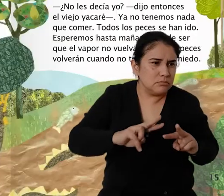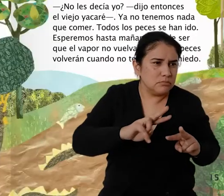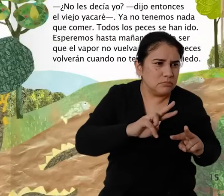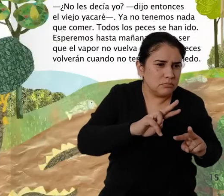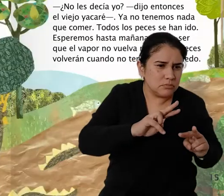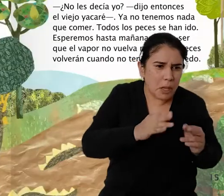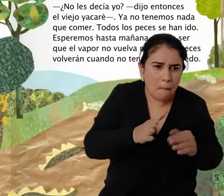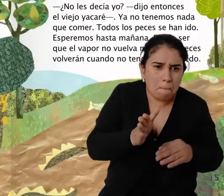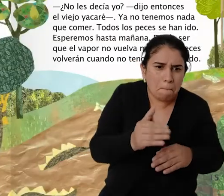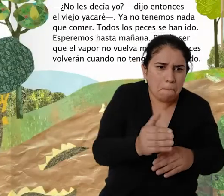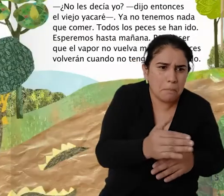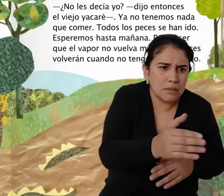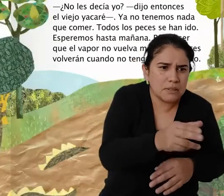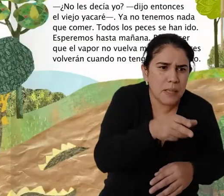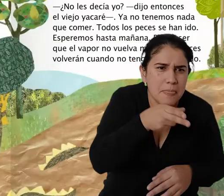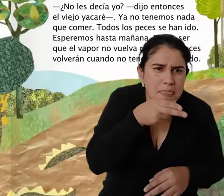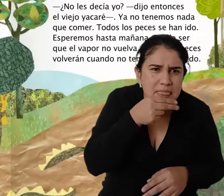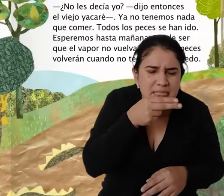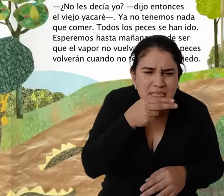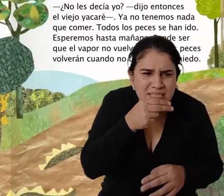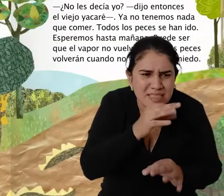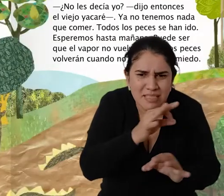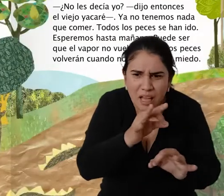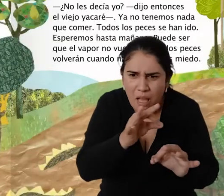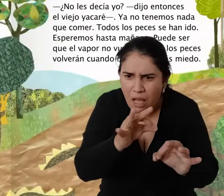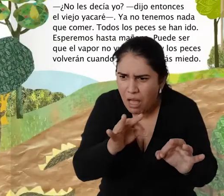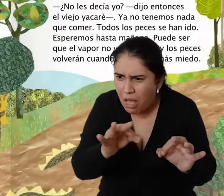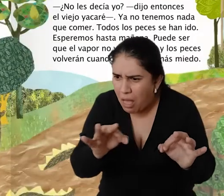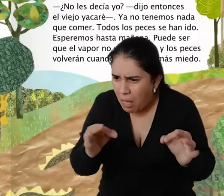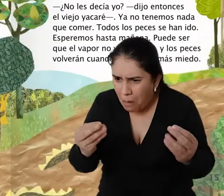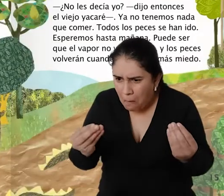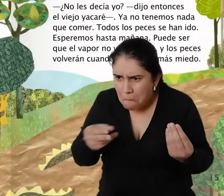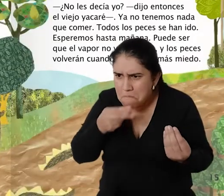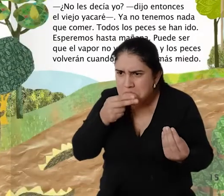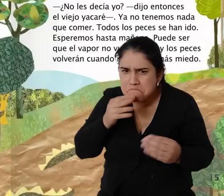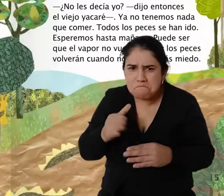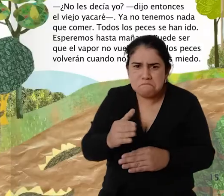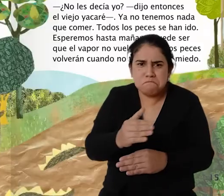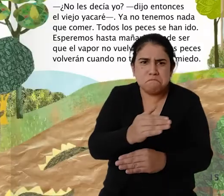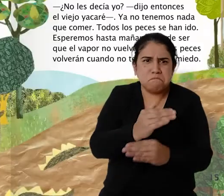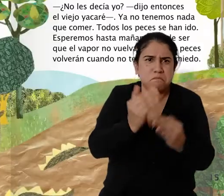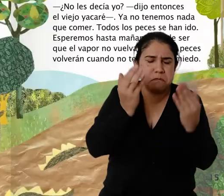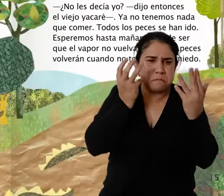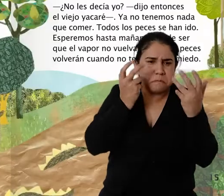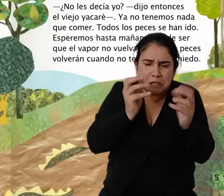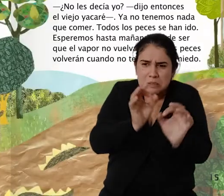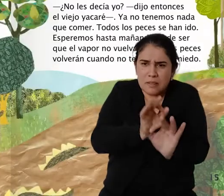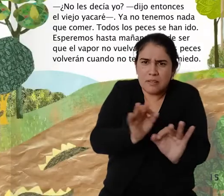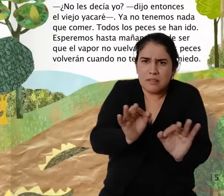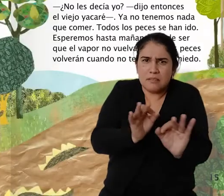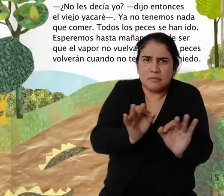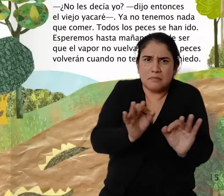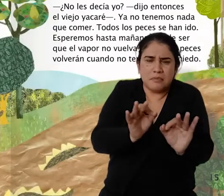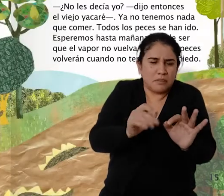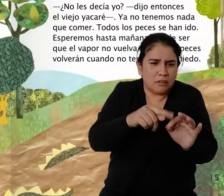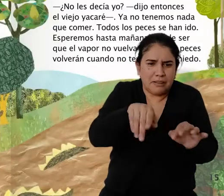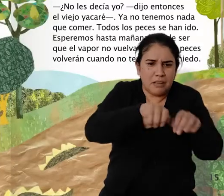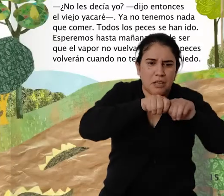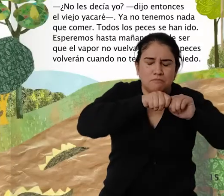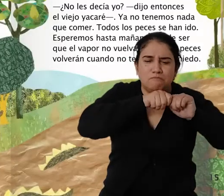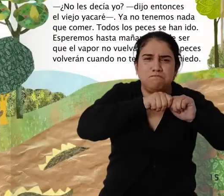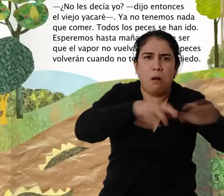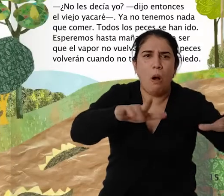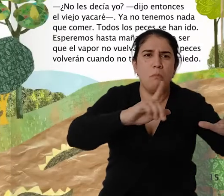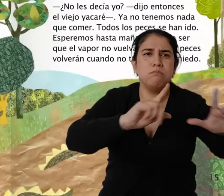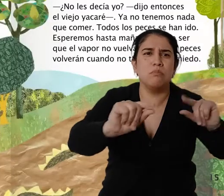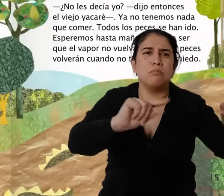Pero no había ni un pez. No encontraron un solo pez. Todos se habían ido, asustados por